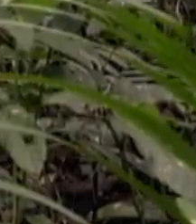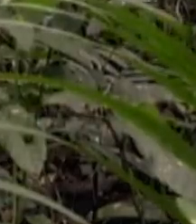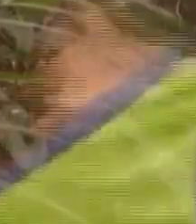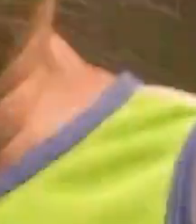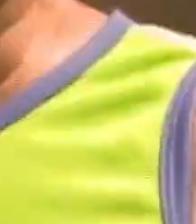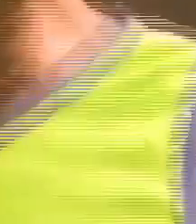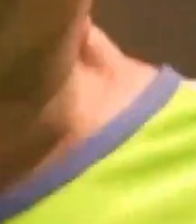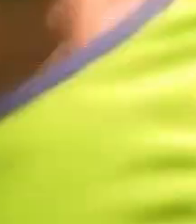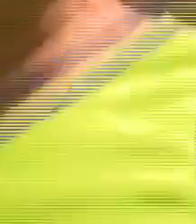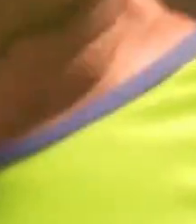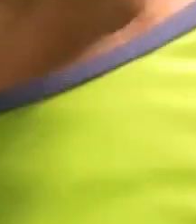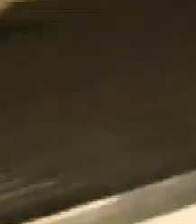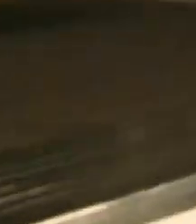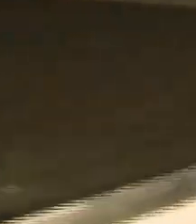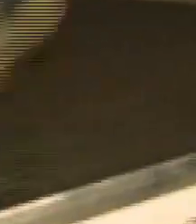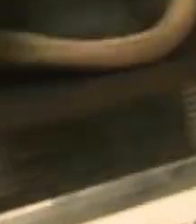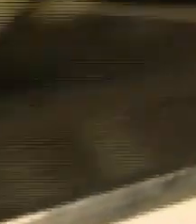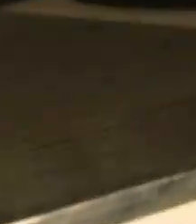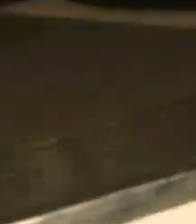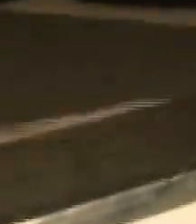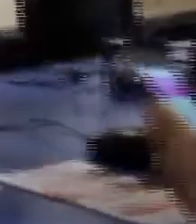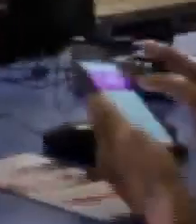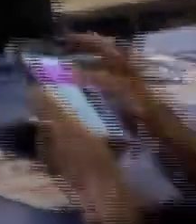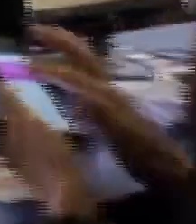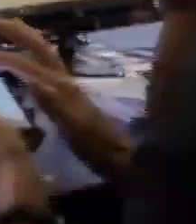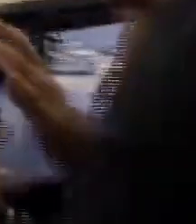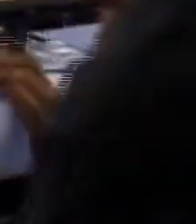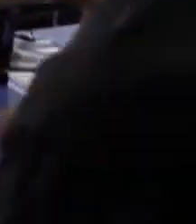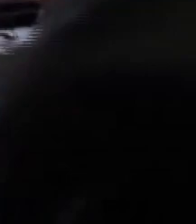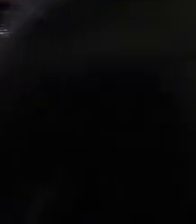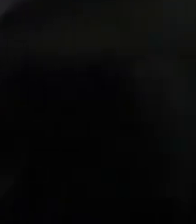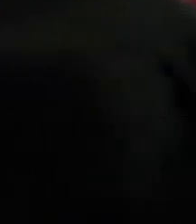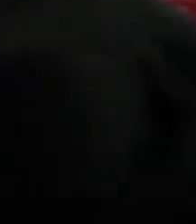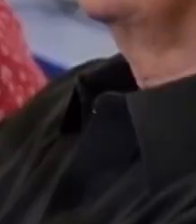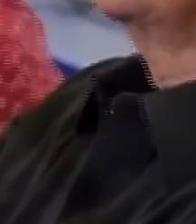ahora podemos seguir estando cerca a pesar de la distancia.